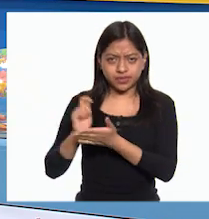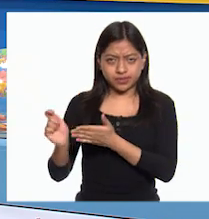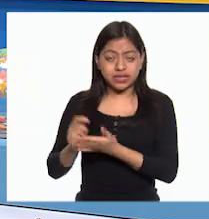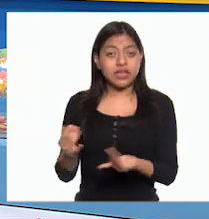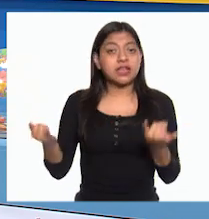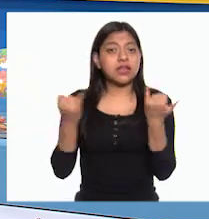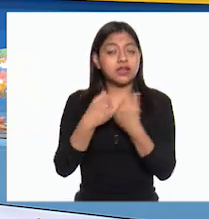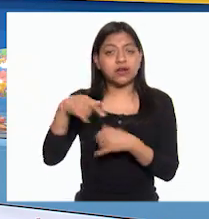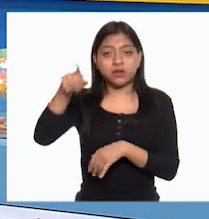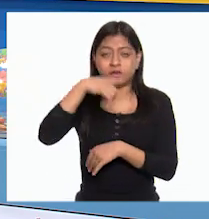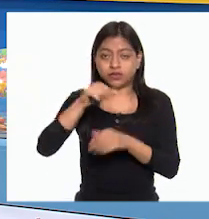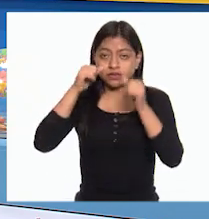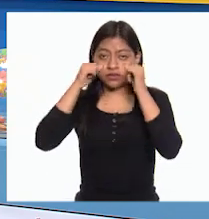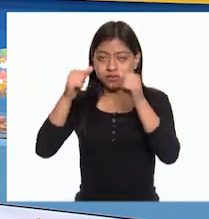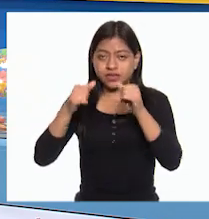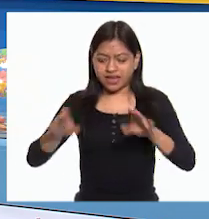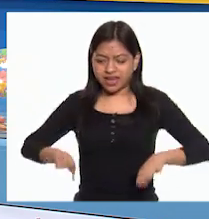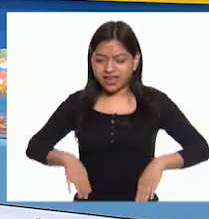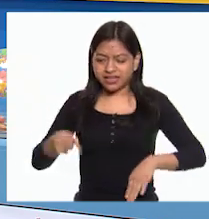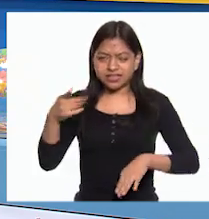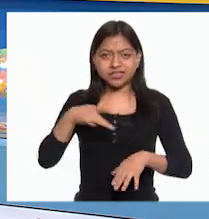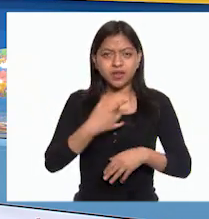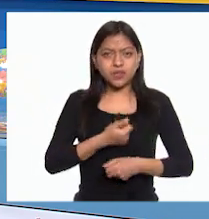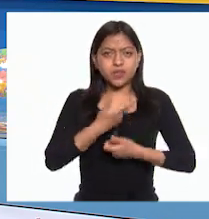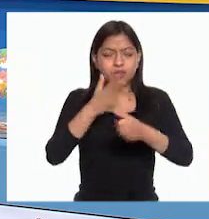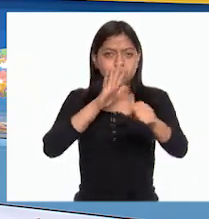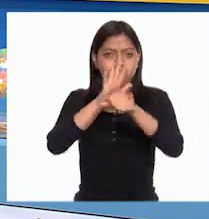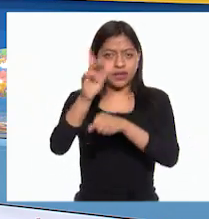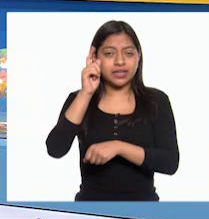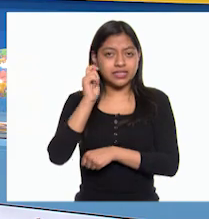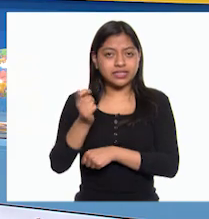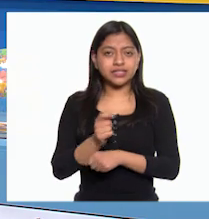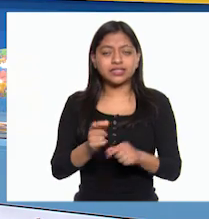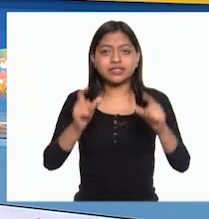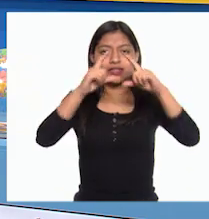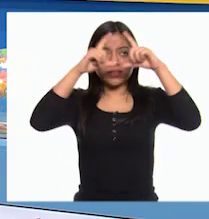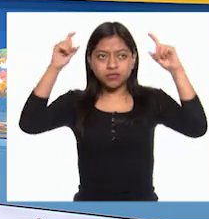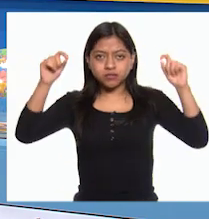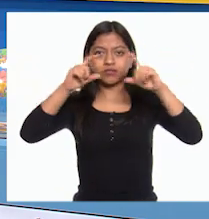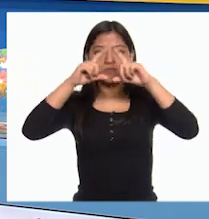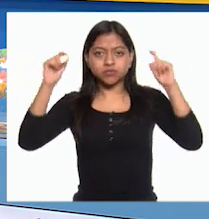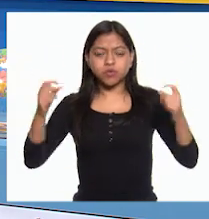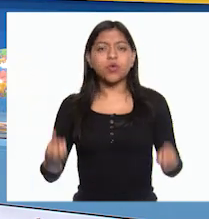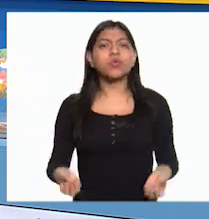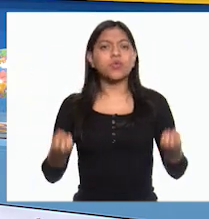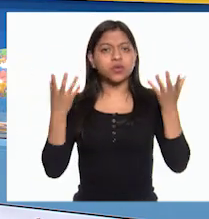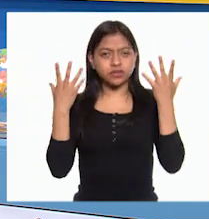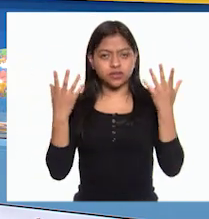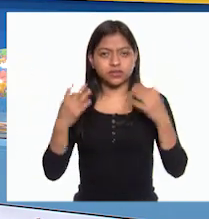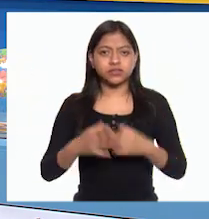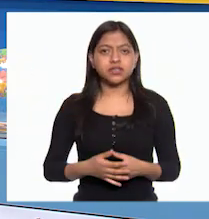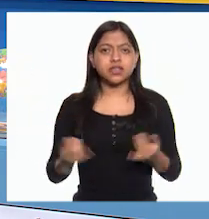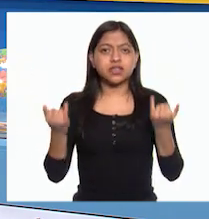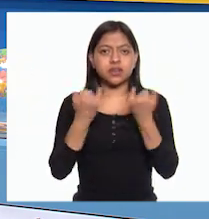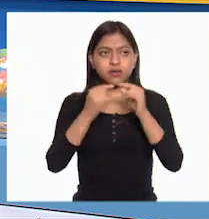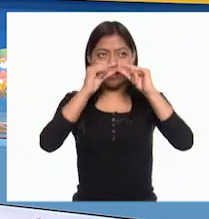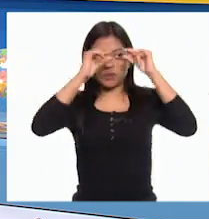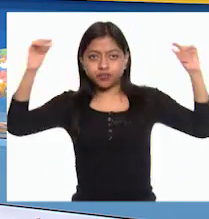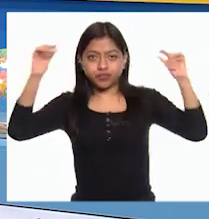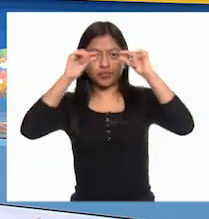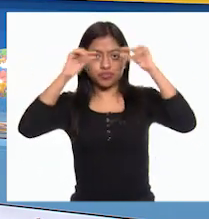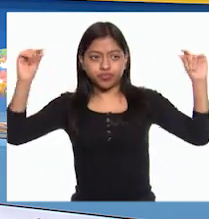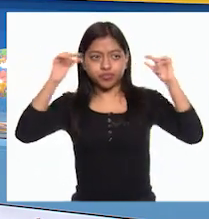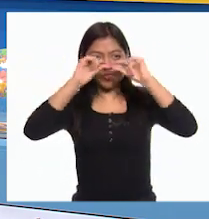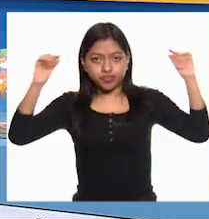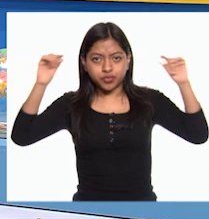en las características del poema mismo, es decir, en el número de estrofas que contiene, en el número de versos que incluye